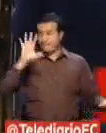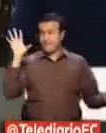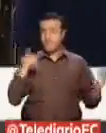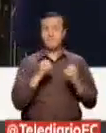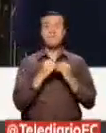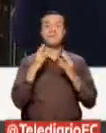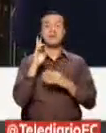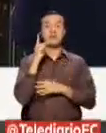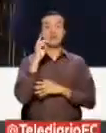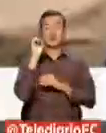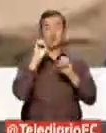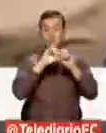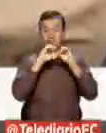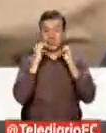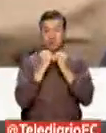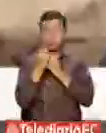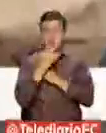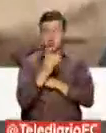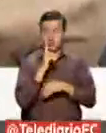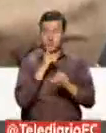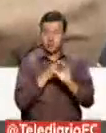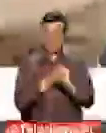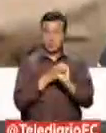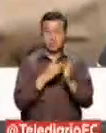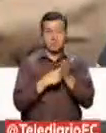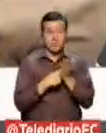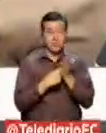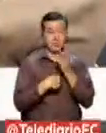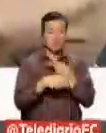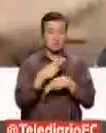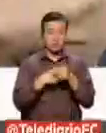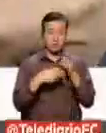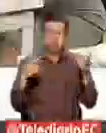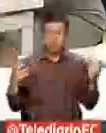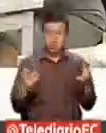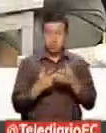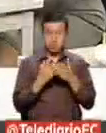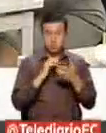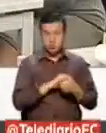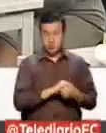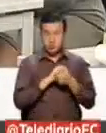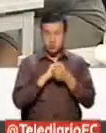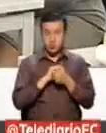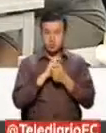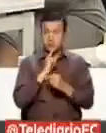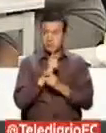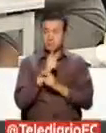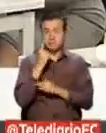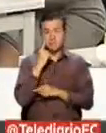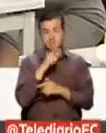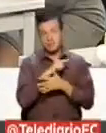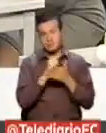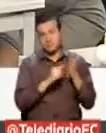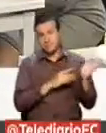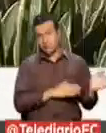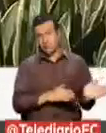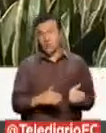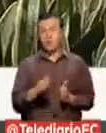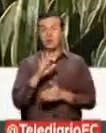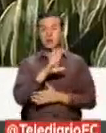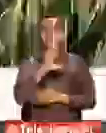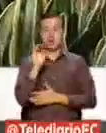son 16 organizaciones las que están presentes en la rueda de negocios Juntos Creamos, una oportunidad de concretar transacciones por cerca